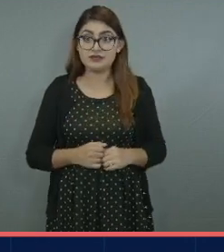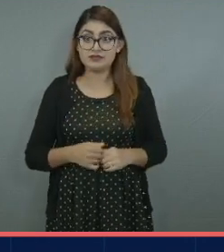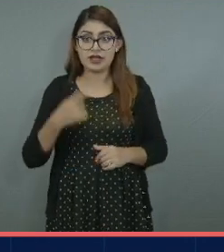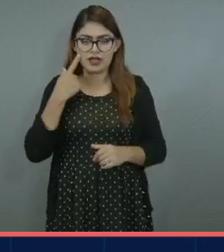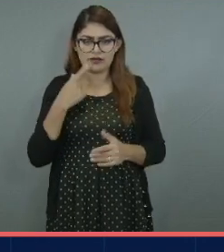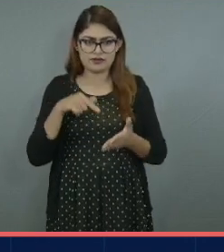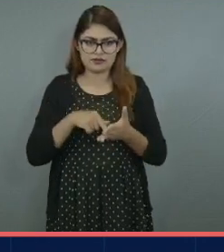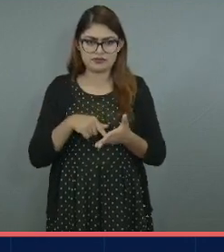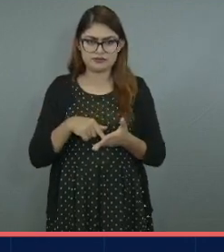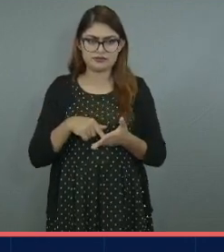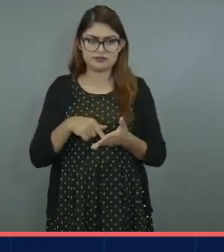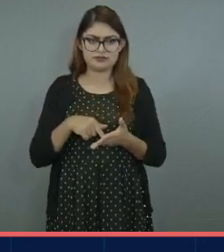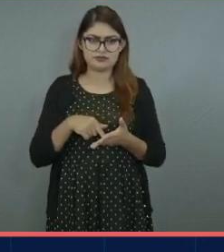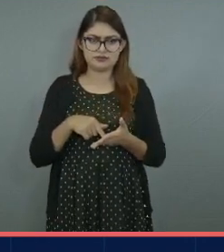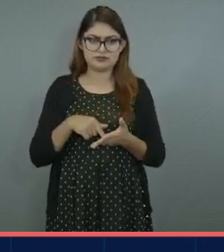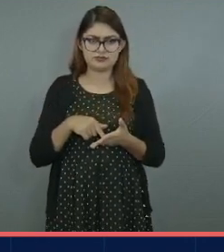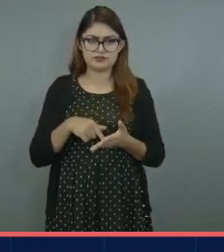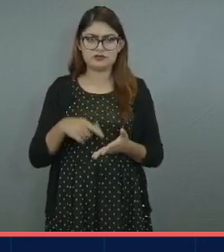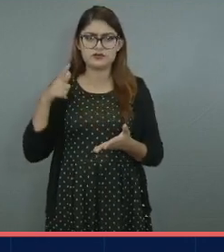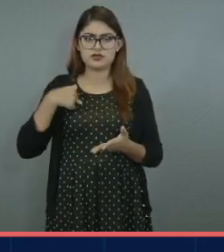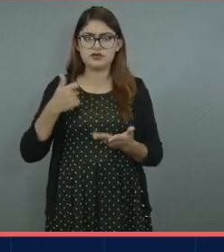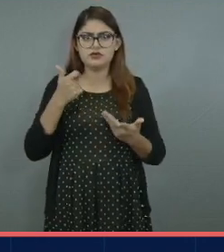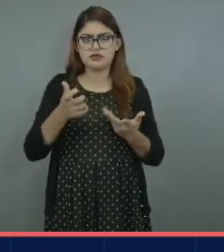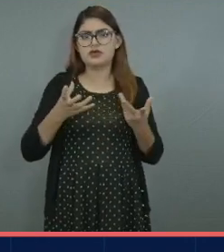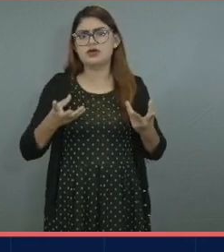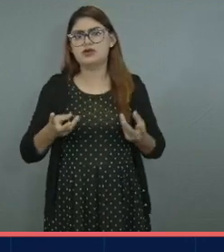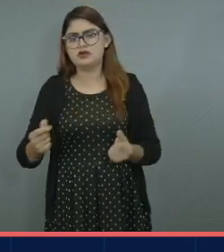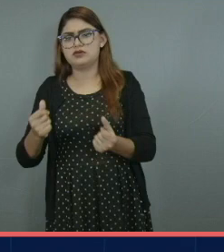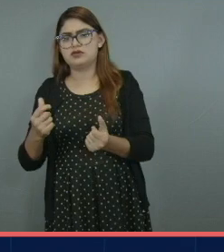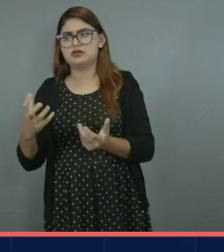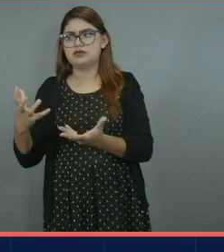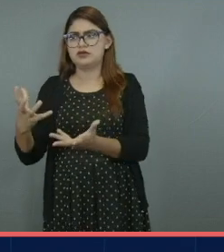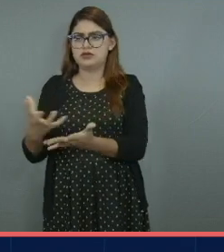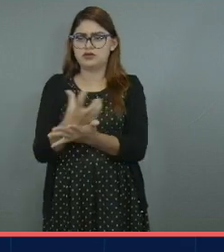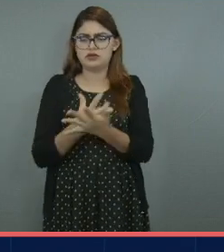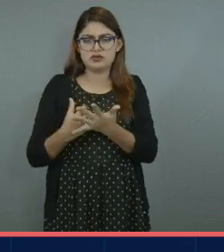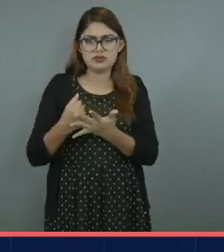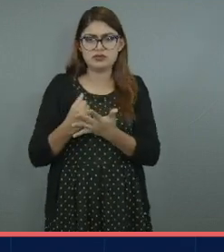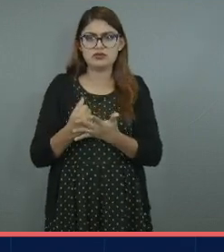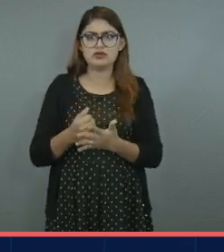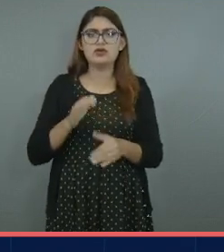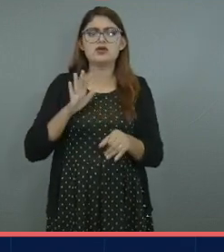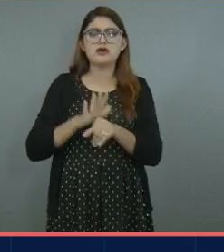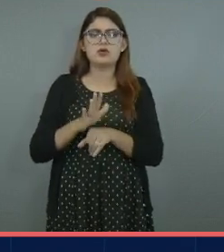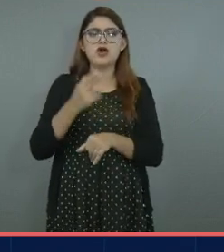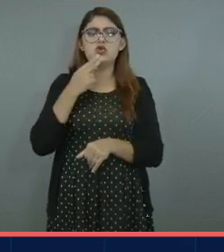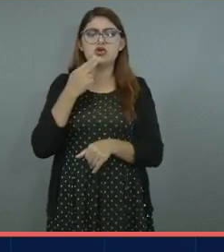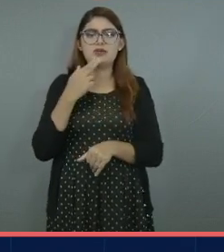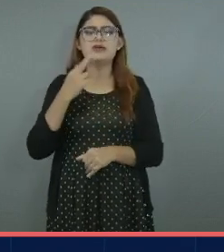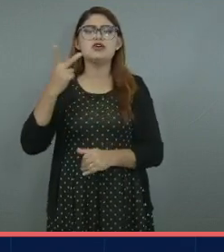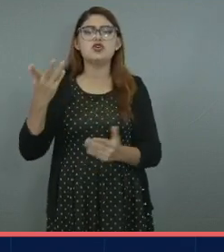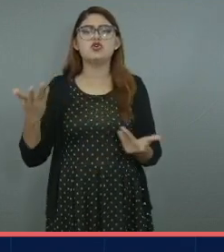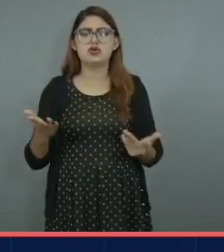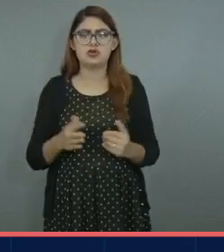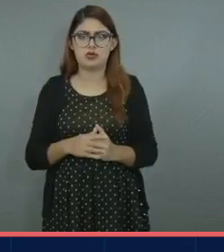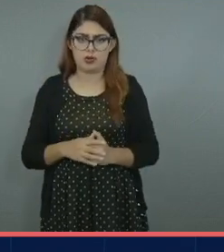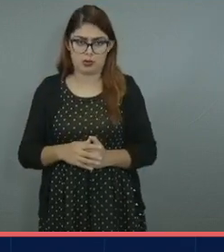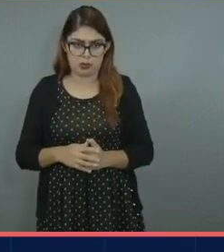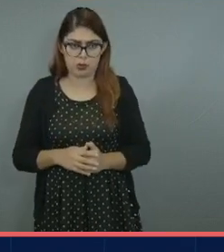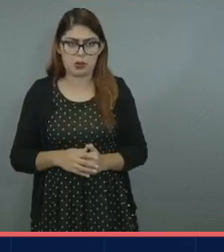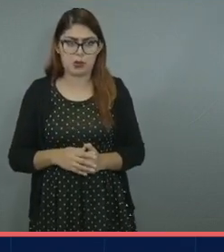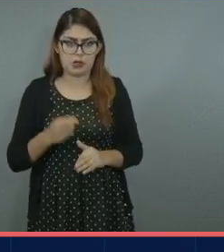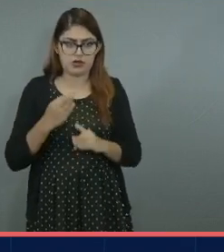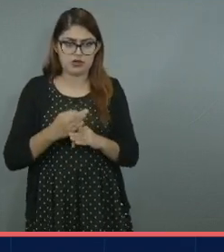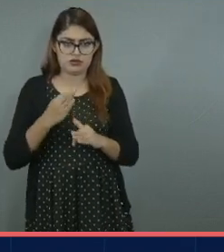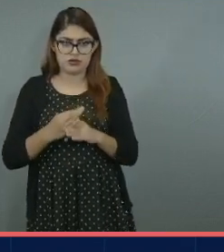de planificación de gastos e ingresos nos recomienda hacer uso? Esa es la pregunta uno que ha llegado a nuestro chat